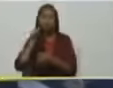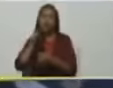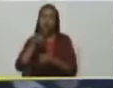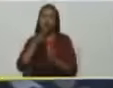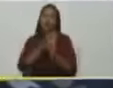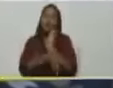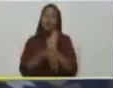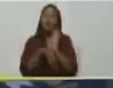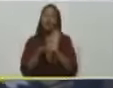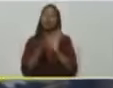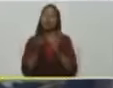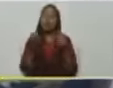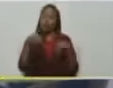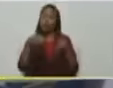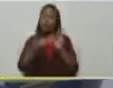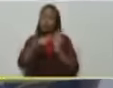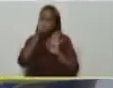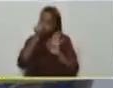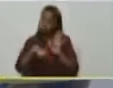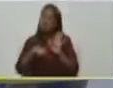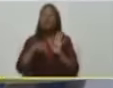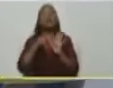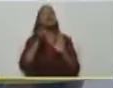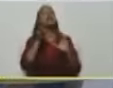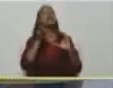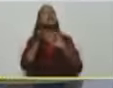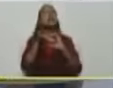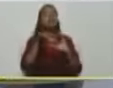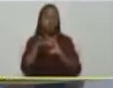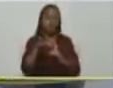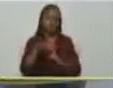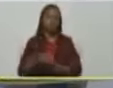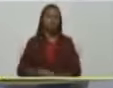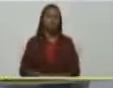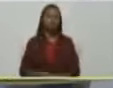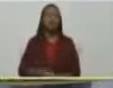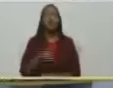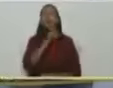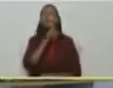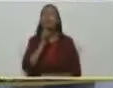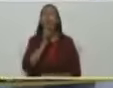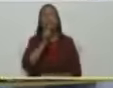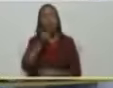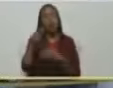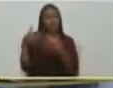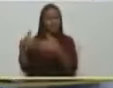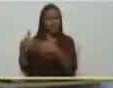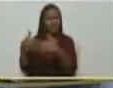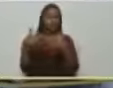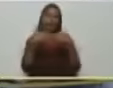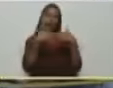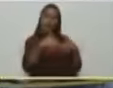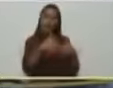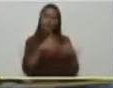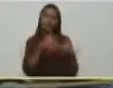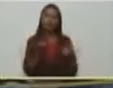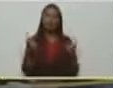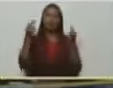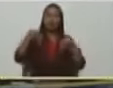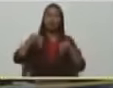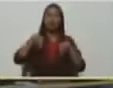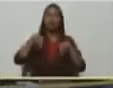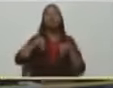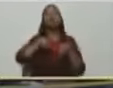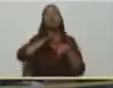and Production Limited y BP Exploration Caribbean Limited suscribirán con sus compradores de la República